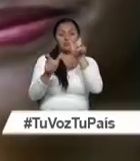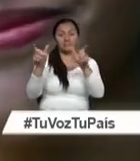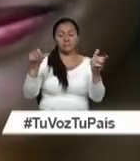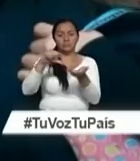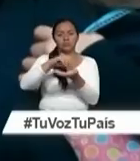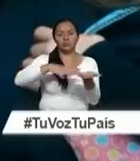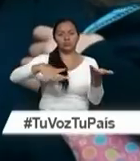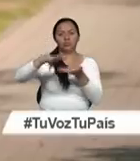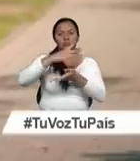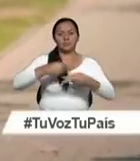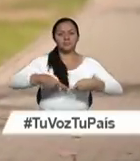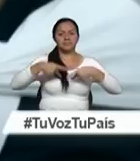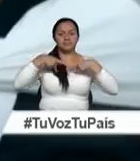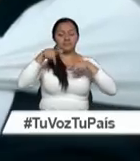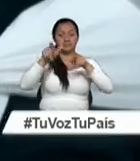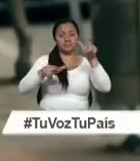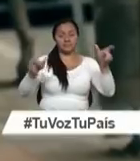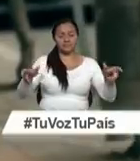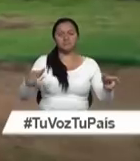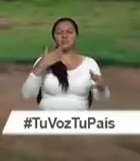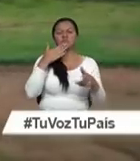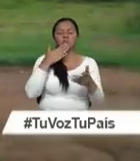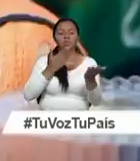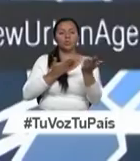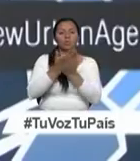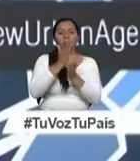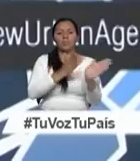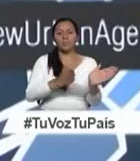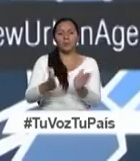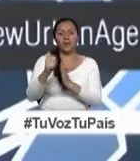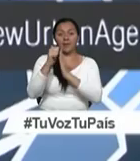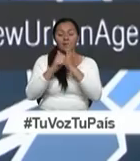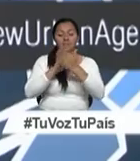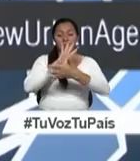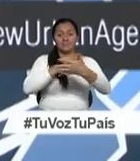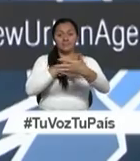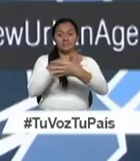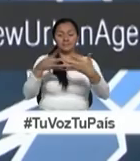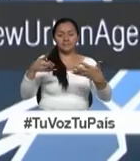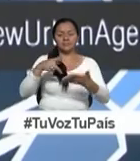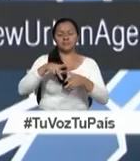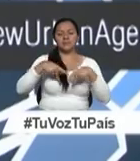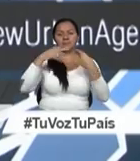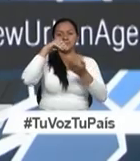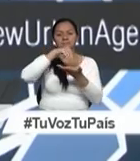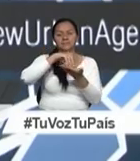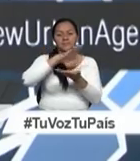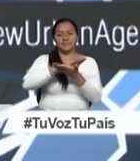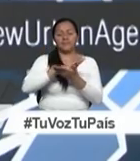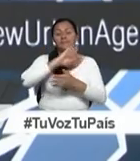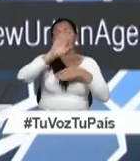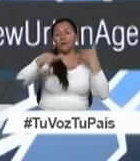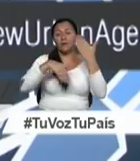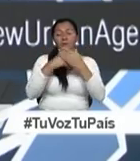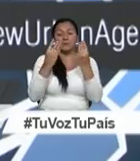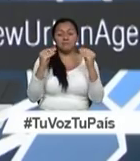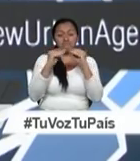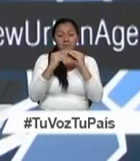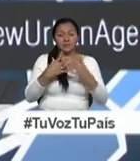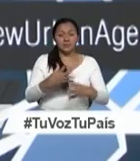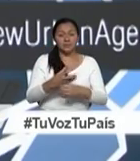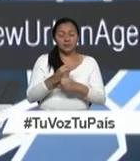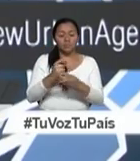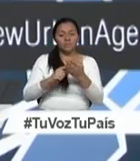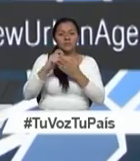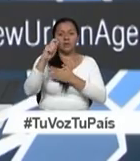otros asentamientos humanos a través de la nueva agenda urbana. La nueva agenda urbana, que todos estamos seguros que se aprobará